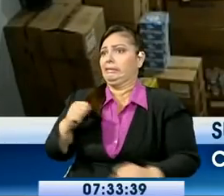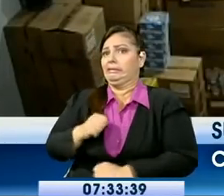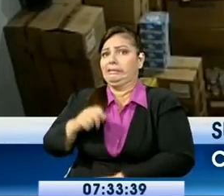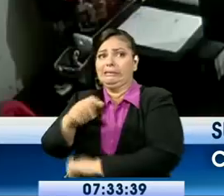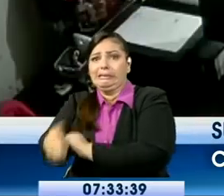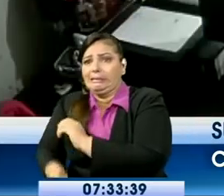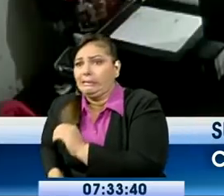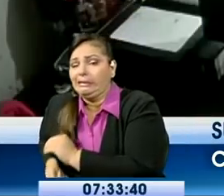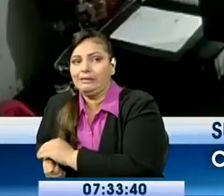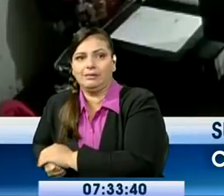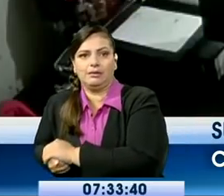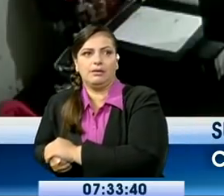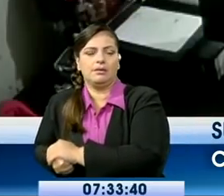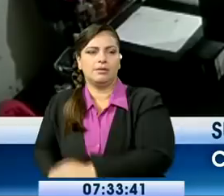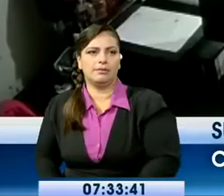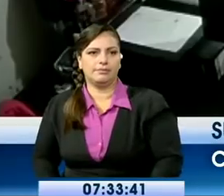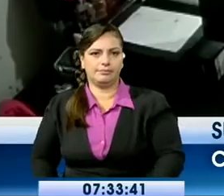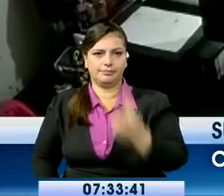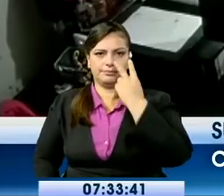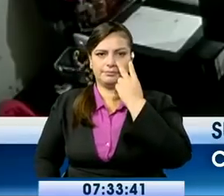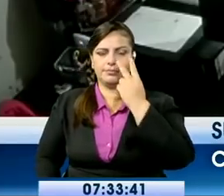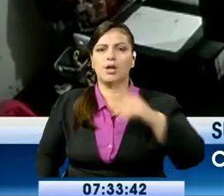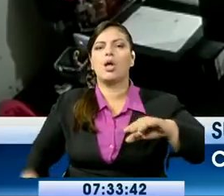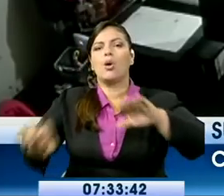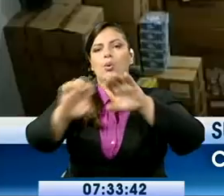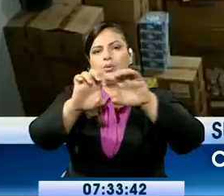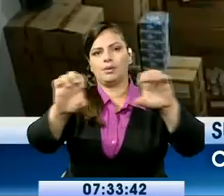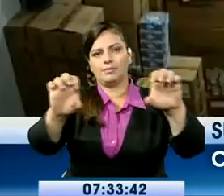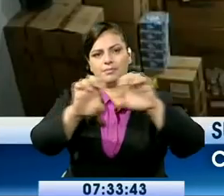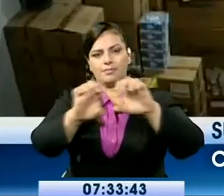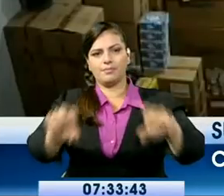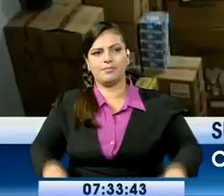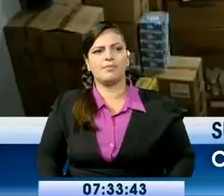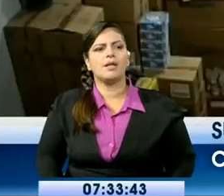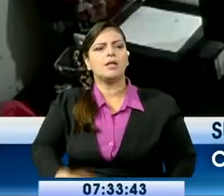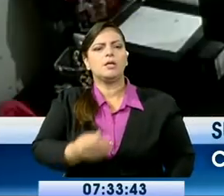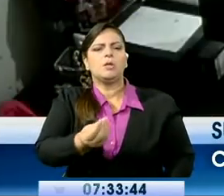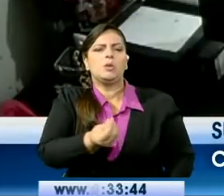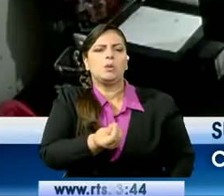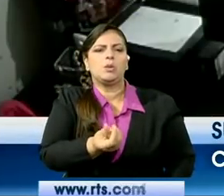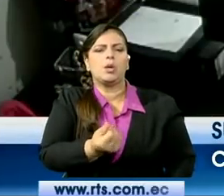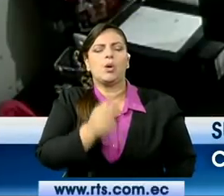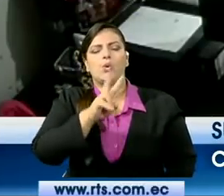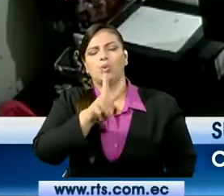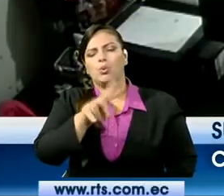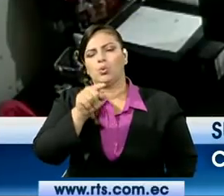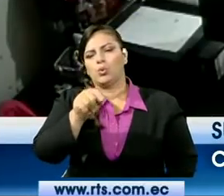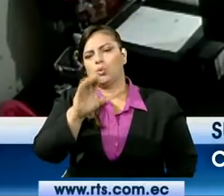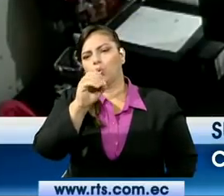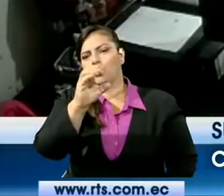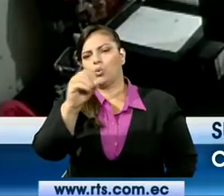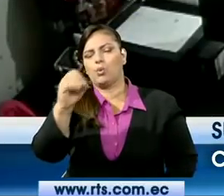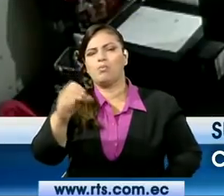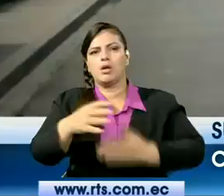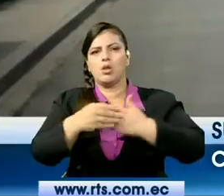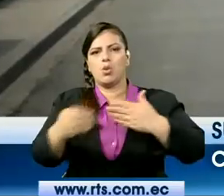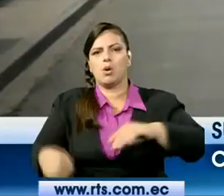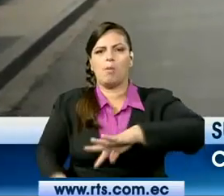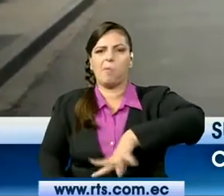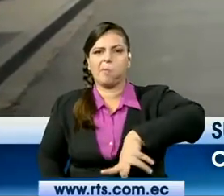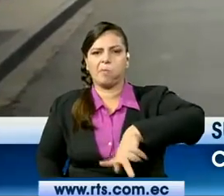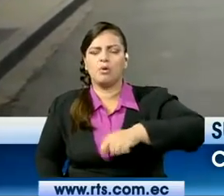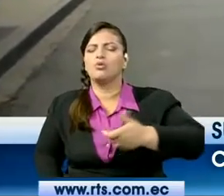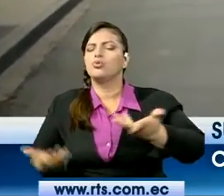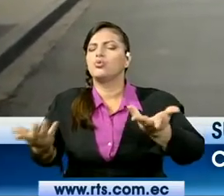empresa distribuidora de productos masivos. El monto robado supera los $2,000, producto de las ventas del día. El hecho se registró en el